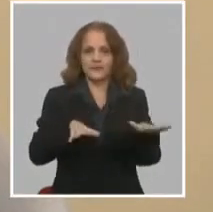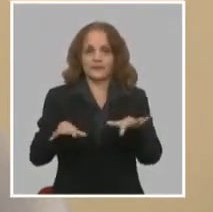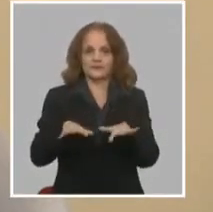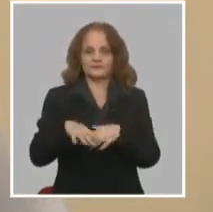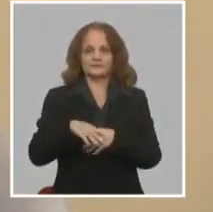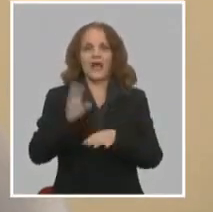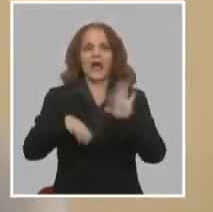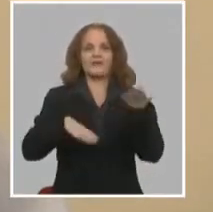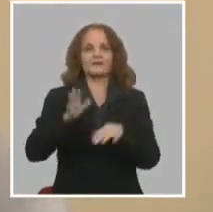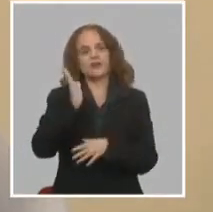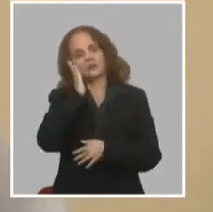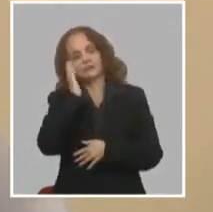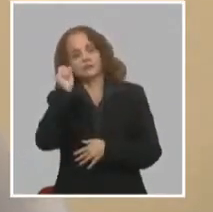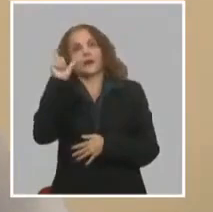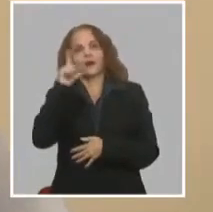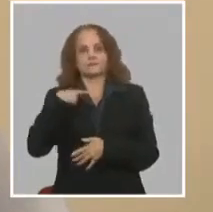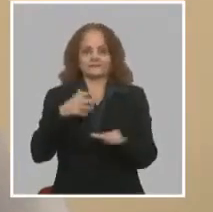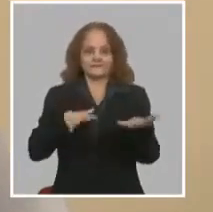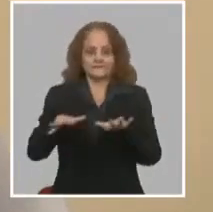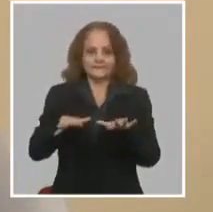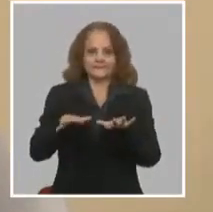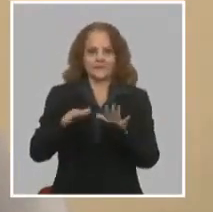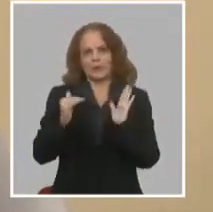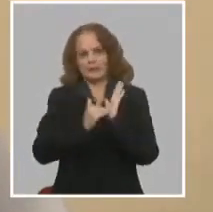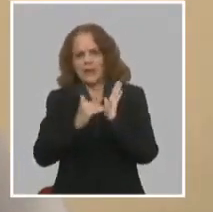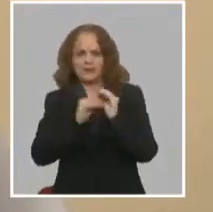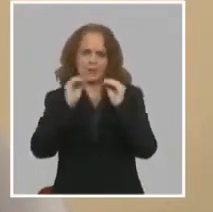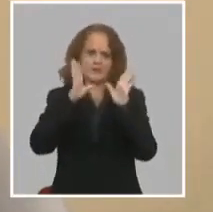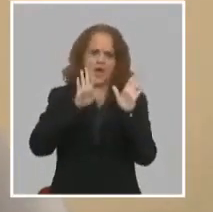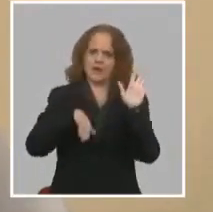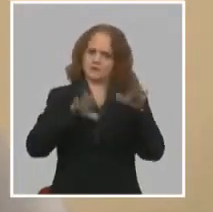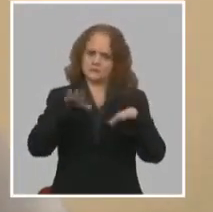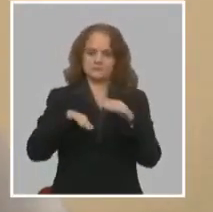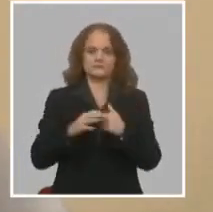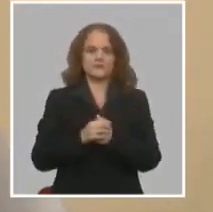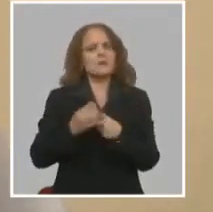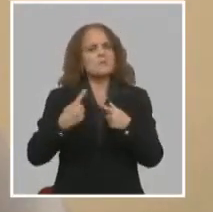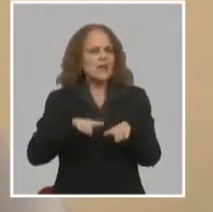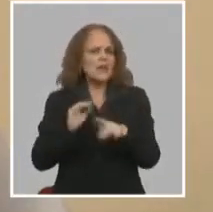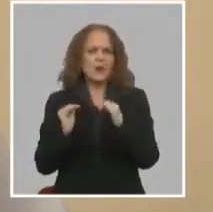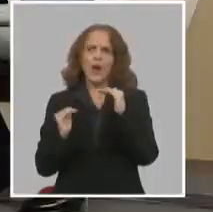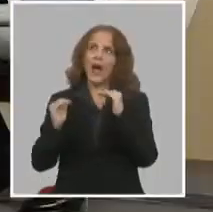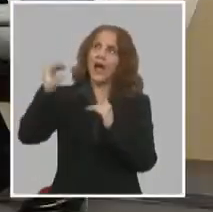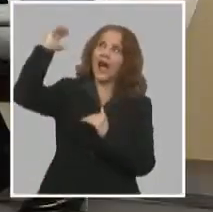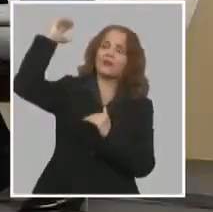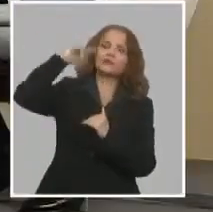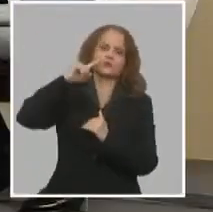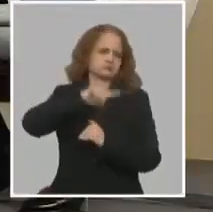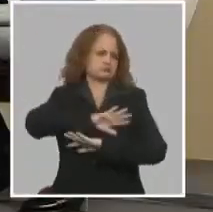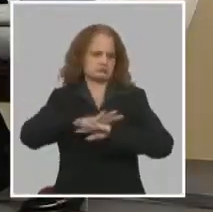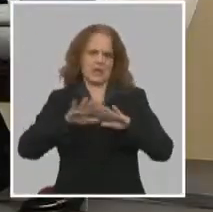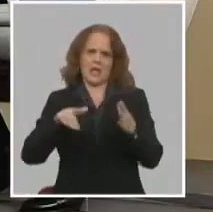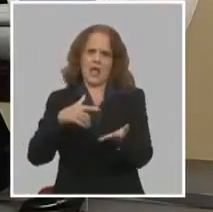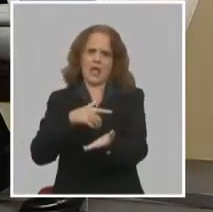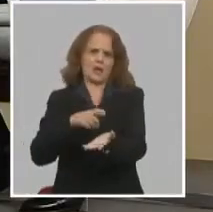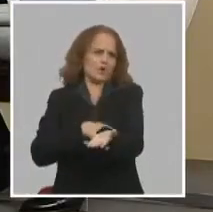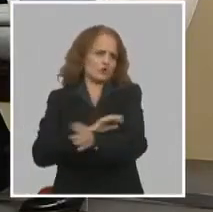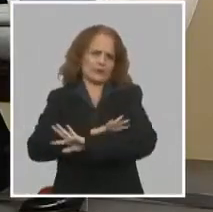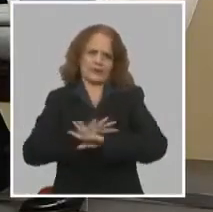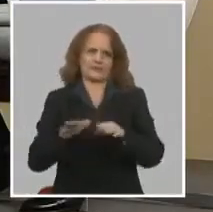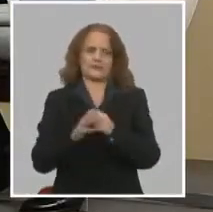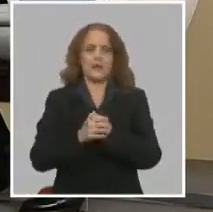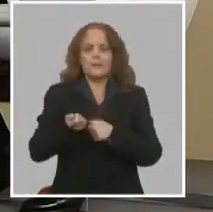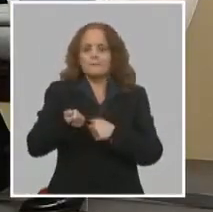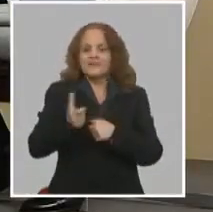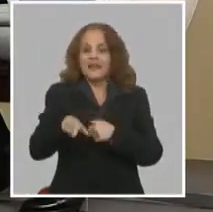nos despertábamos al amanecer, al atardecer. Pero la altura nos acostumbramos. Estábamos muy cerca del Himalaya,